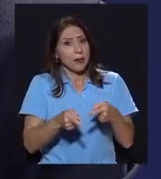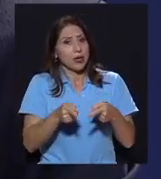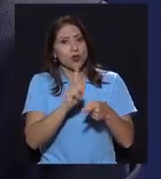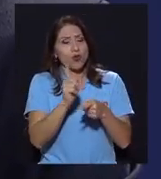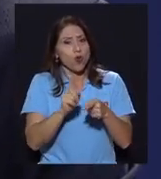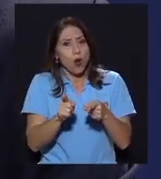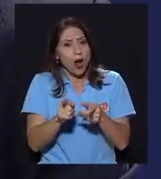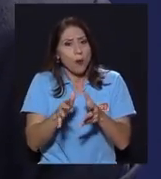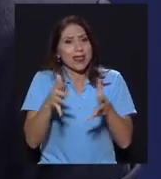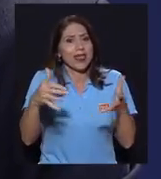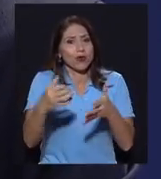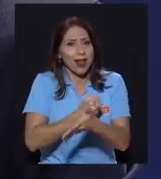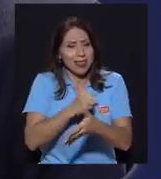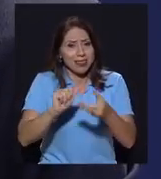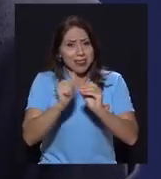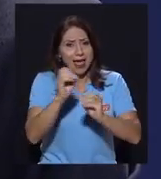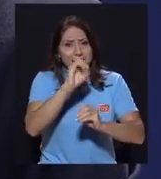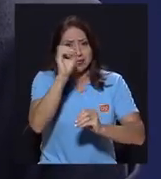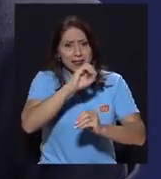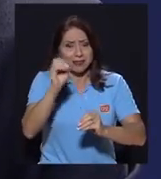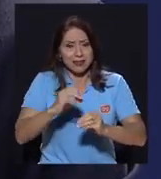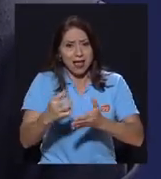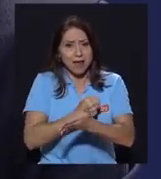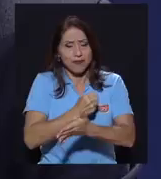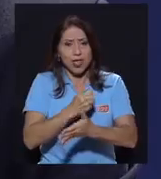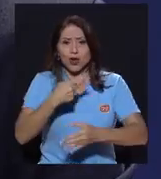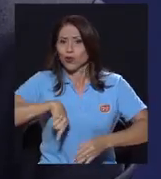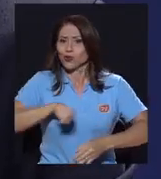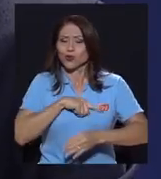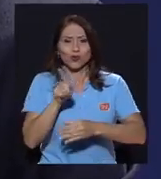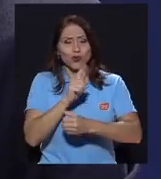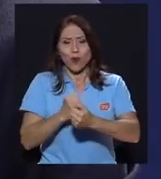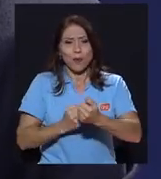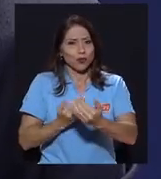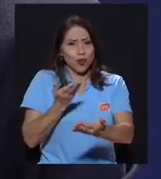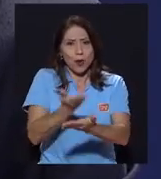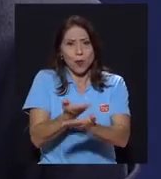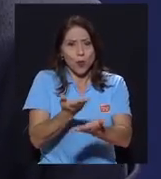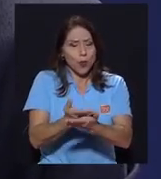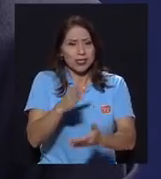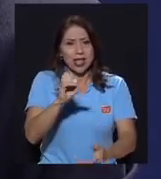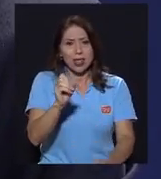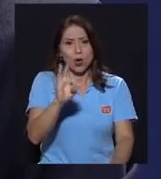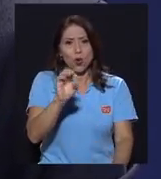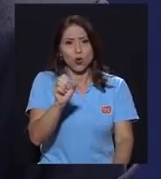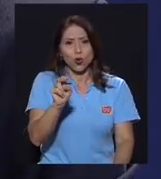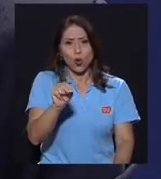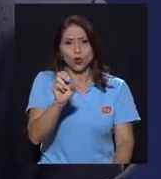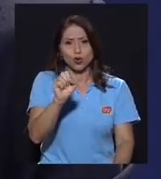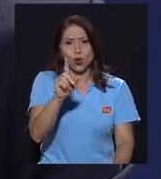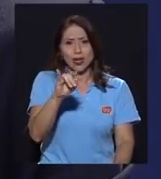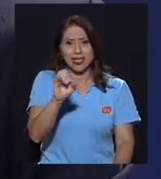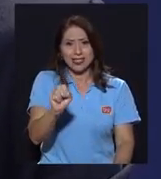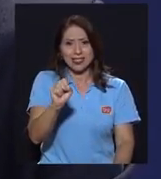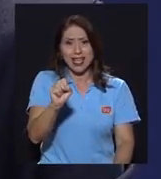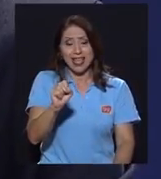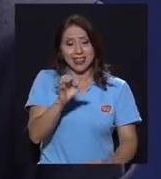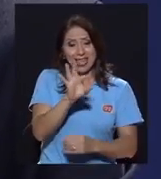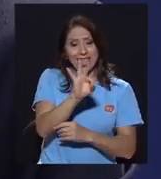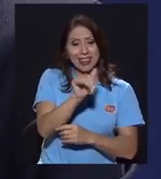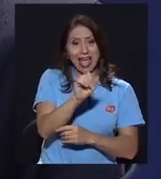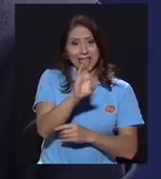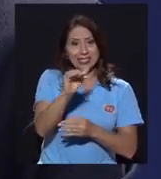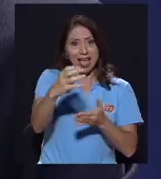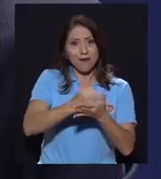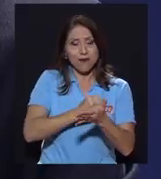este particular es el acuerdo que tenemos no no vamos que la propuesta en ese sentido de un montón solís de aumentar la tasa un